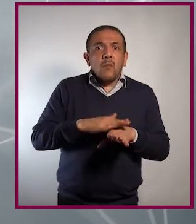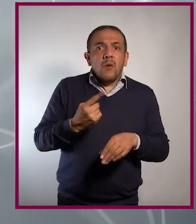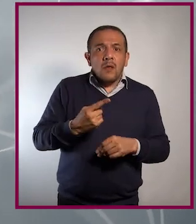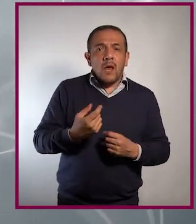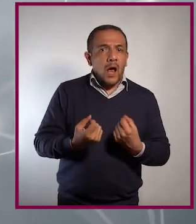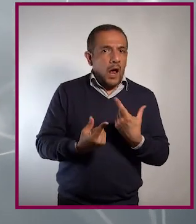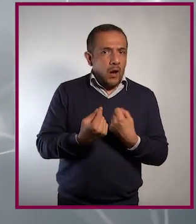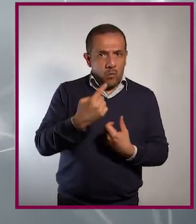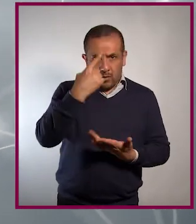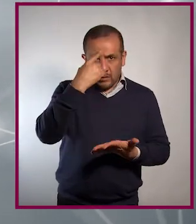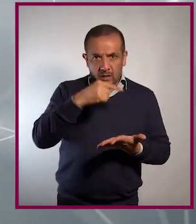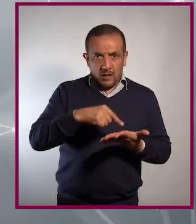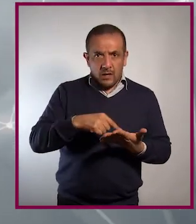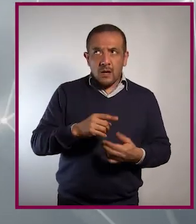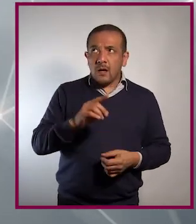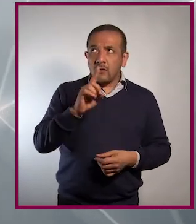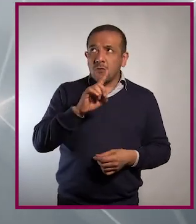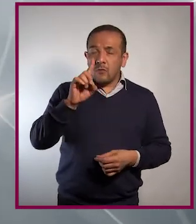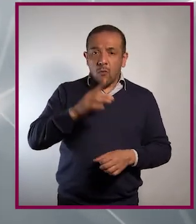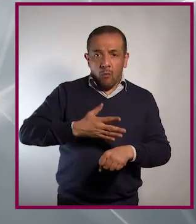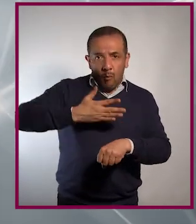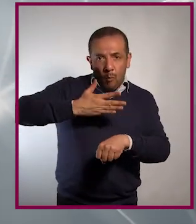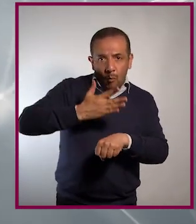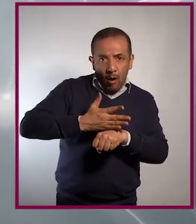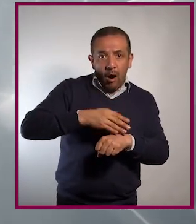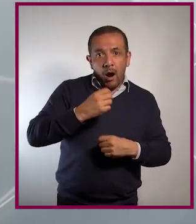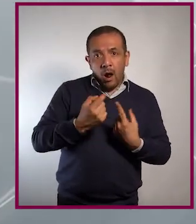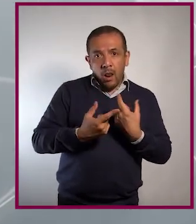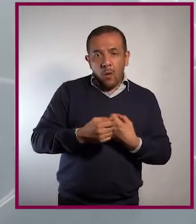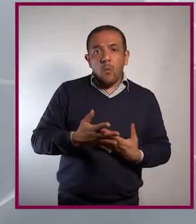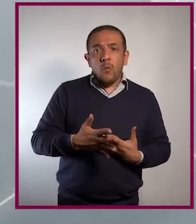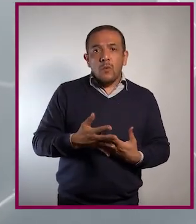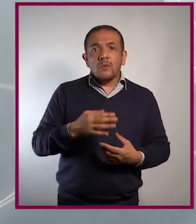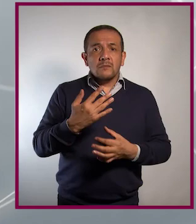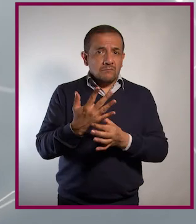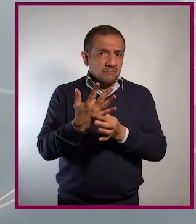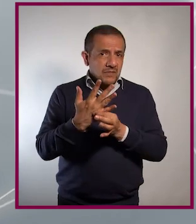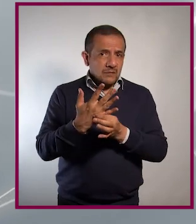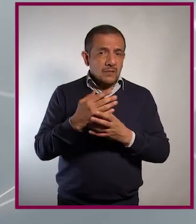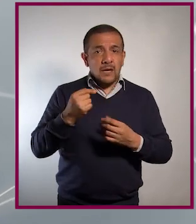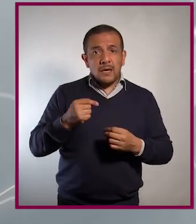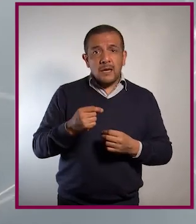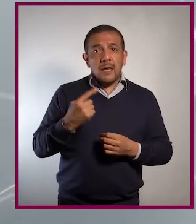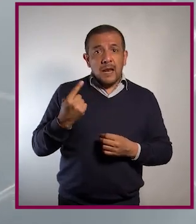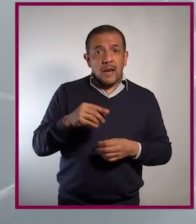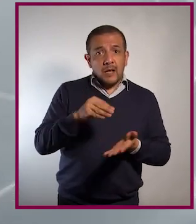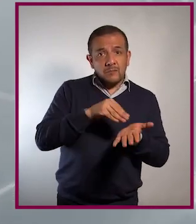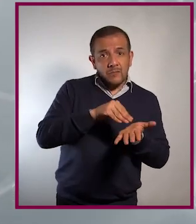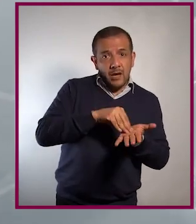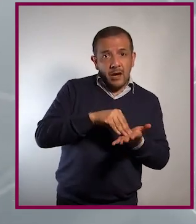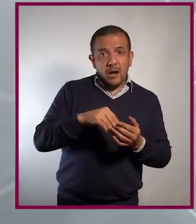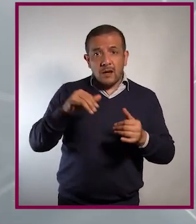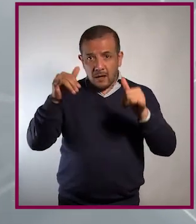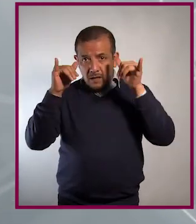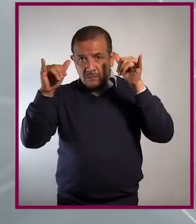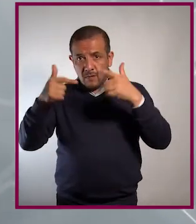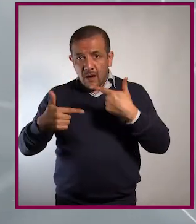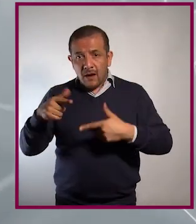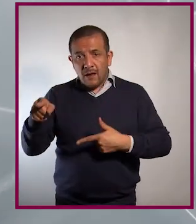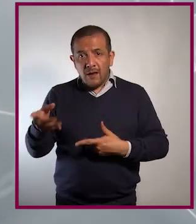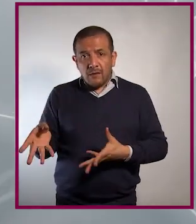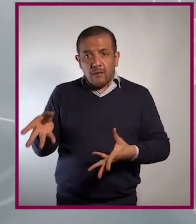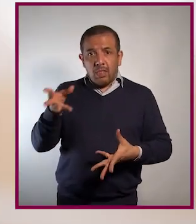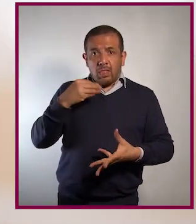la enfermedad. Algunos creían que era el castigo de los dioses. Otros tenían la hipótesis de que los cerdos y las vacas